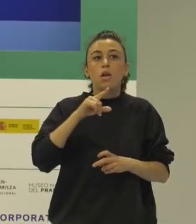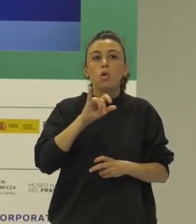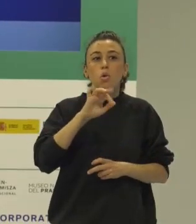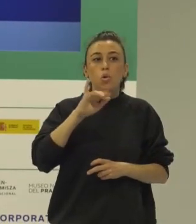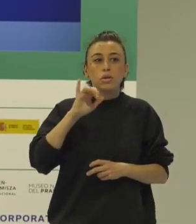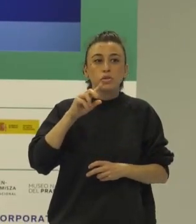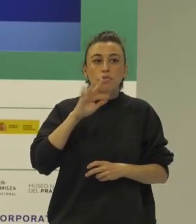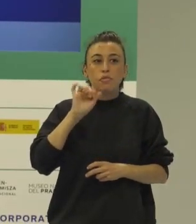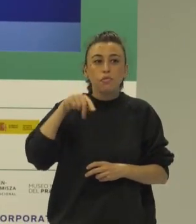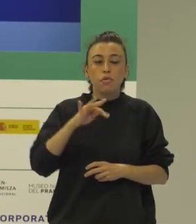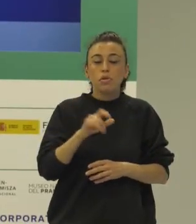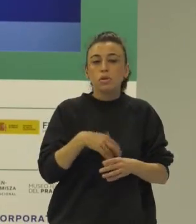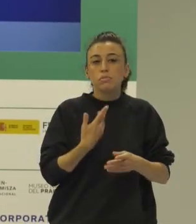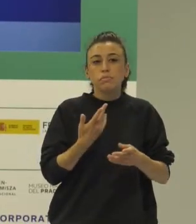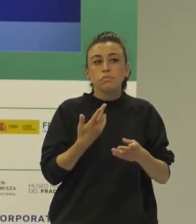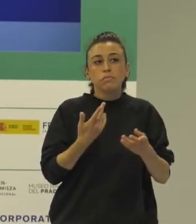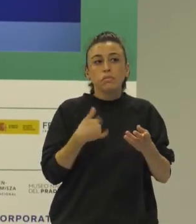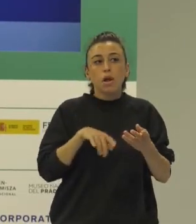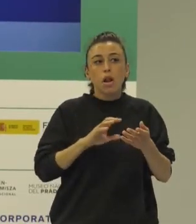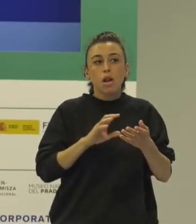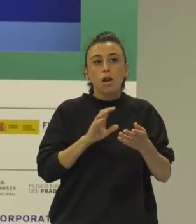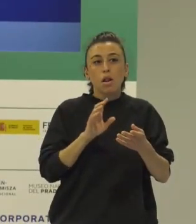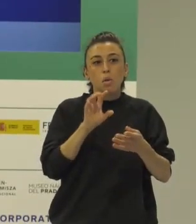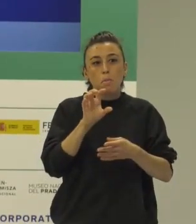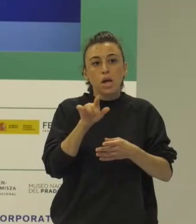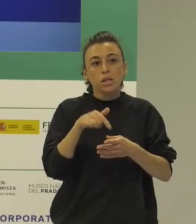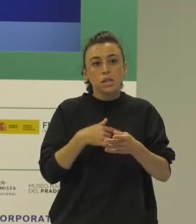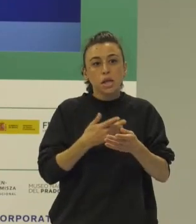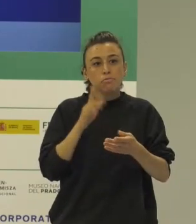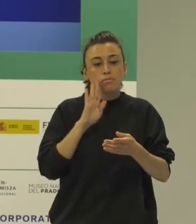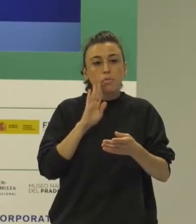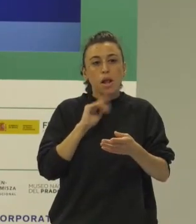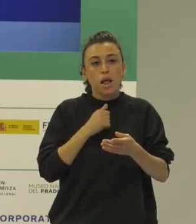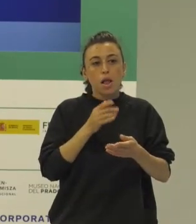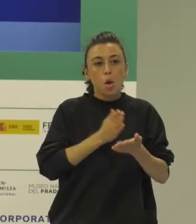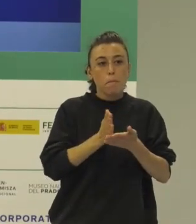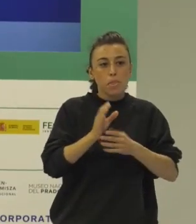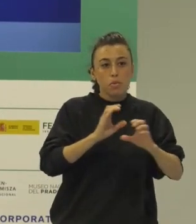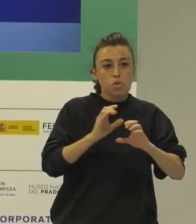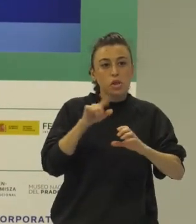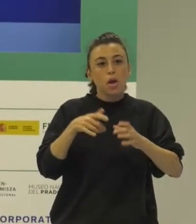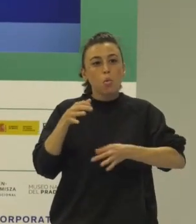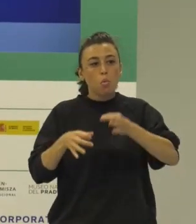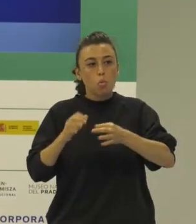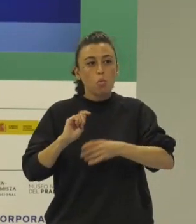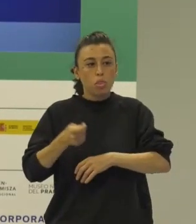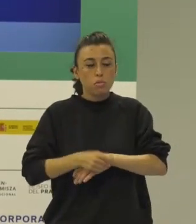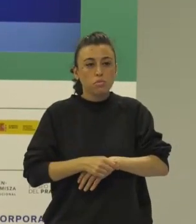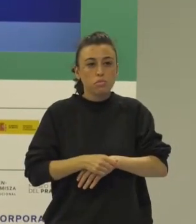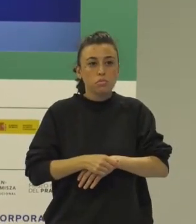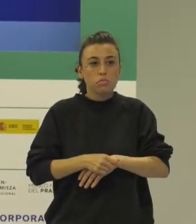desde el exilio un país que criminaliza a medios y jueces. Quería que me dijeras si conoces a un fiscal que se llama Rafael